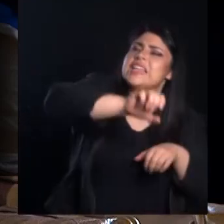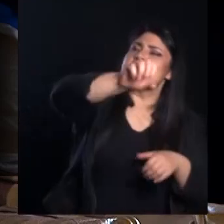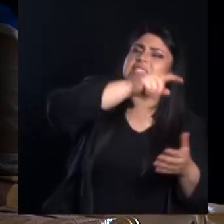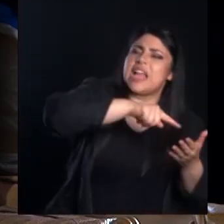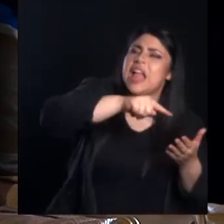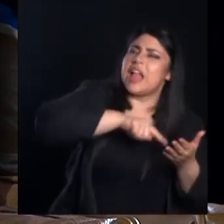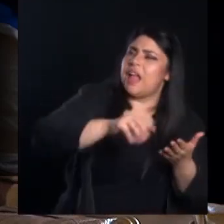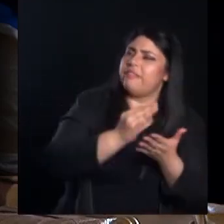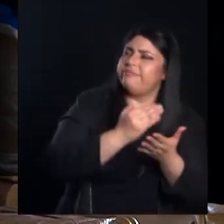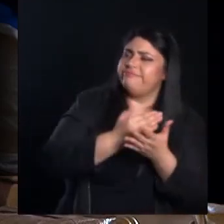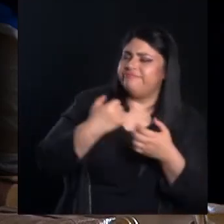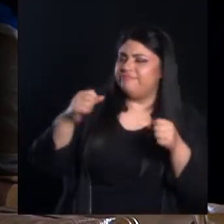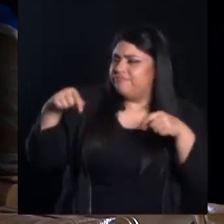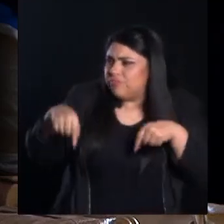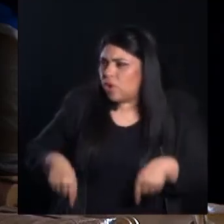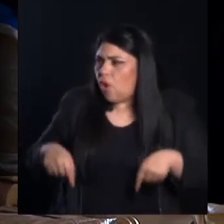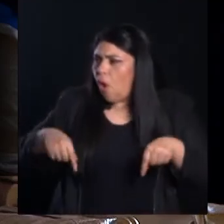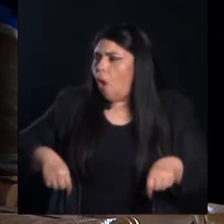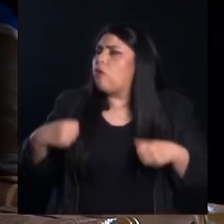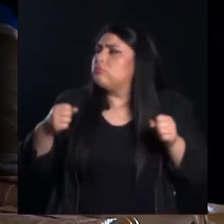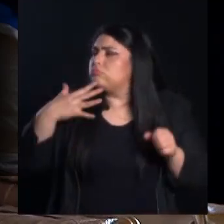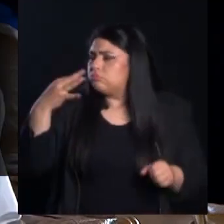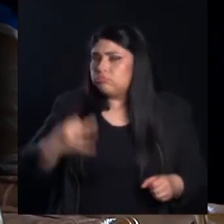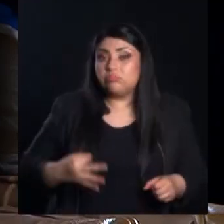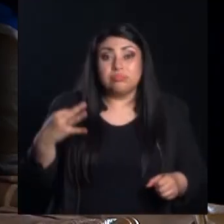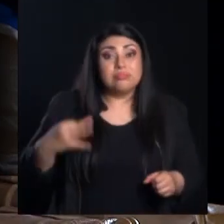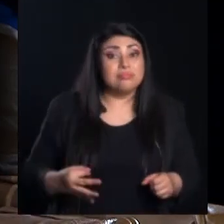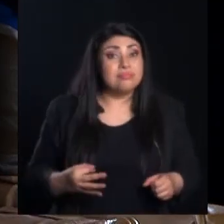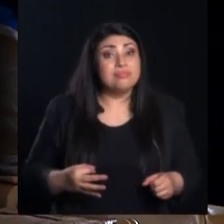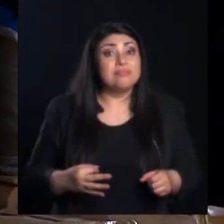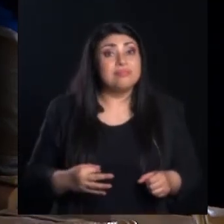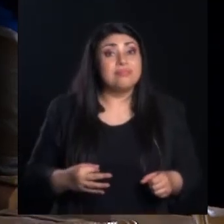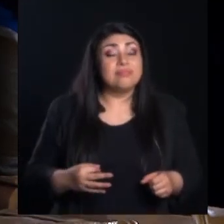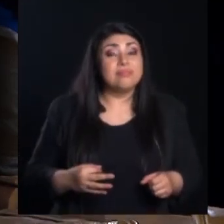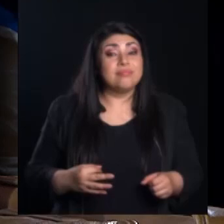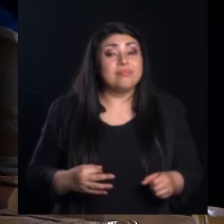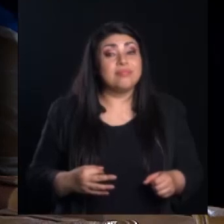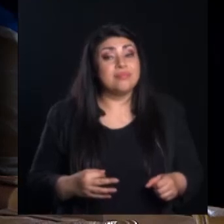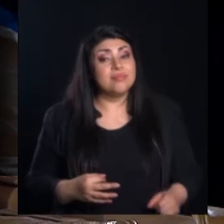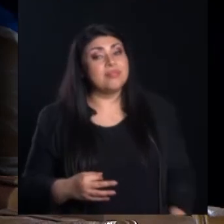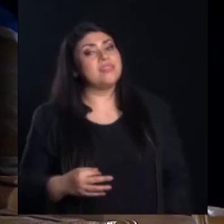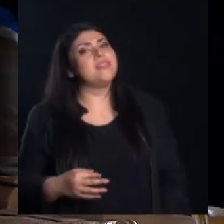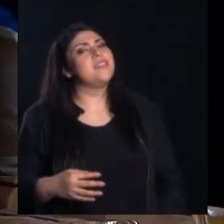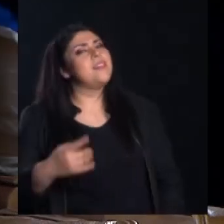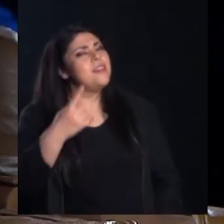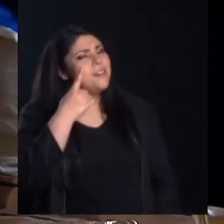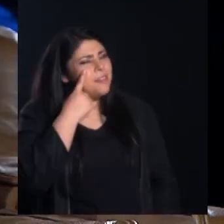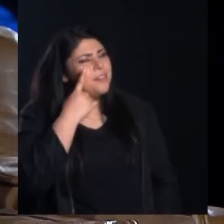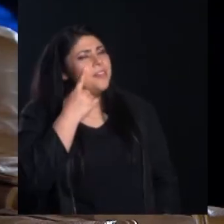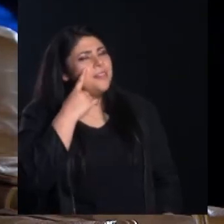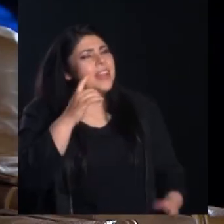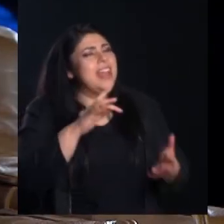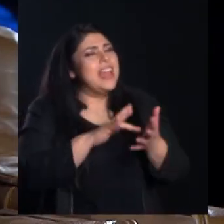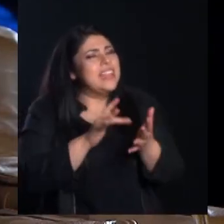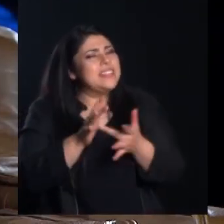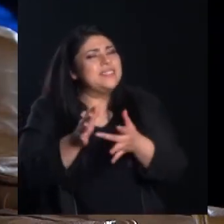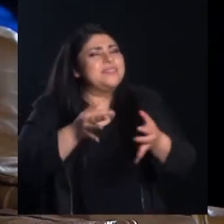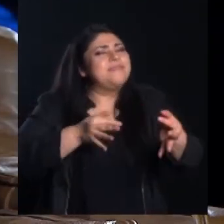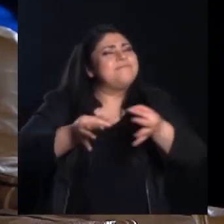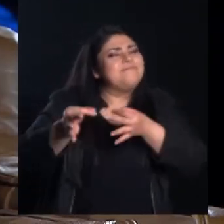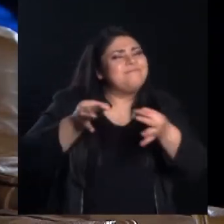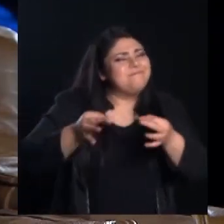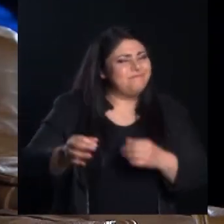vosotros quería llegar hasta esa parte del verso porque eso de jesús explica